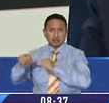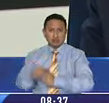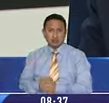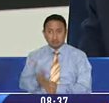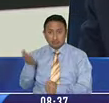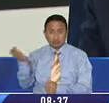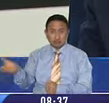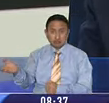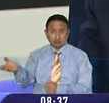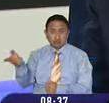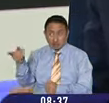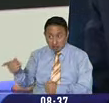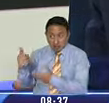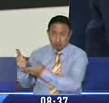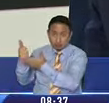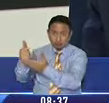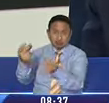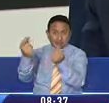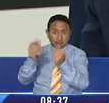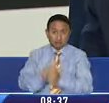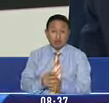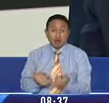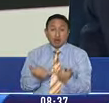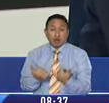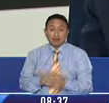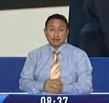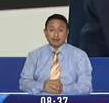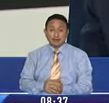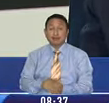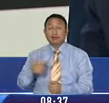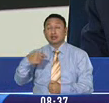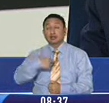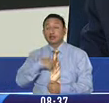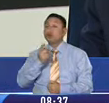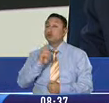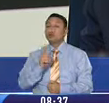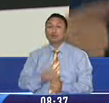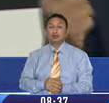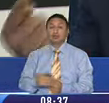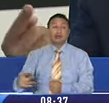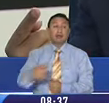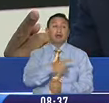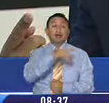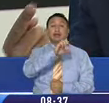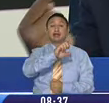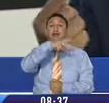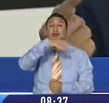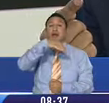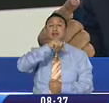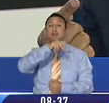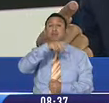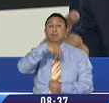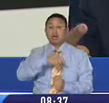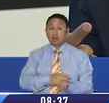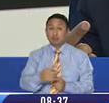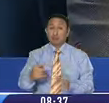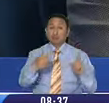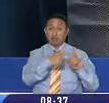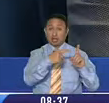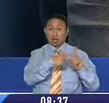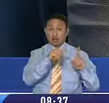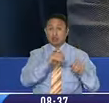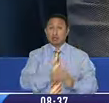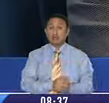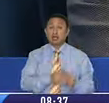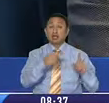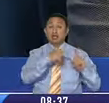son? Para eso. Pero resulta que ahora se pasa al ciudadano de que vaya a la EMAP, que la EMAP no tiene,